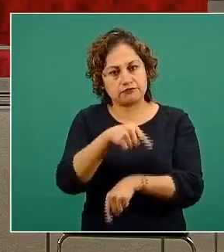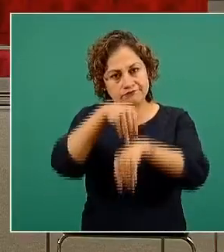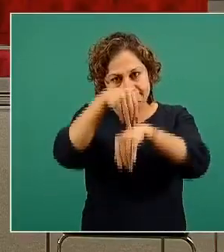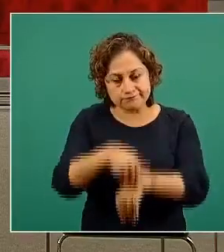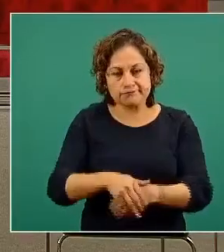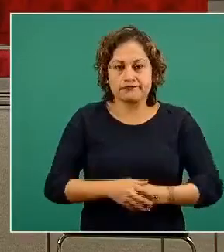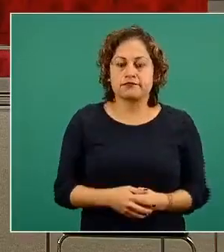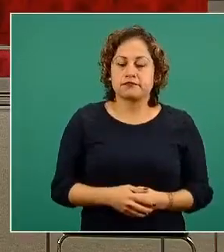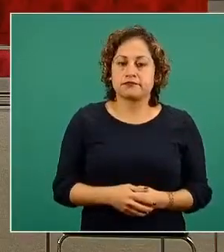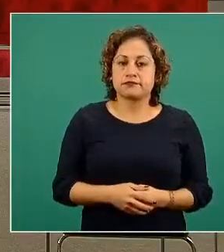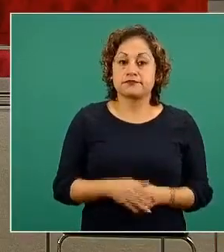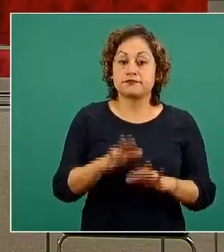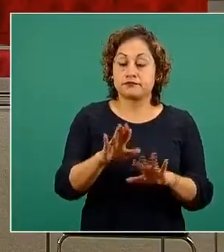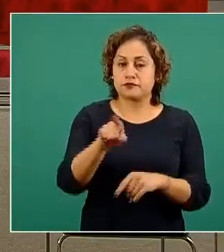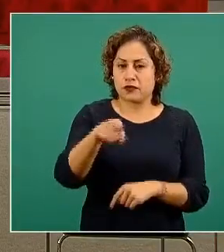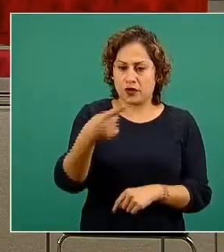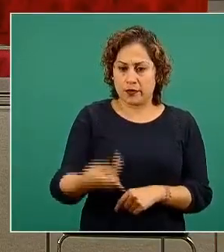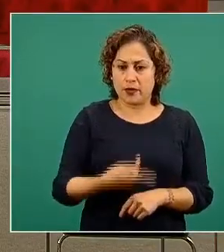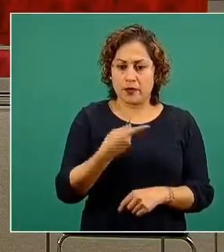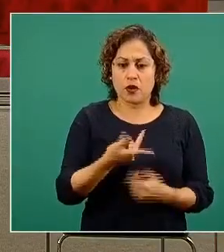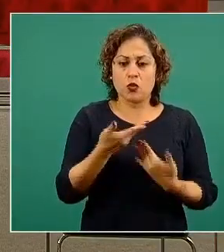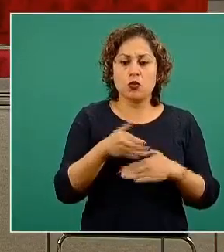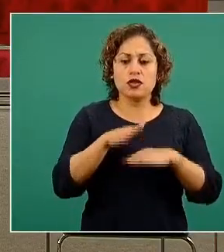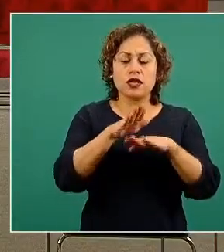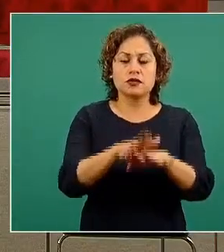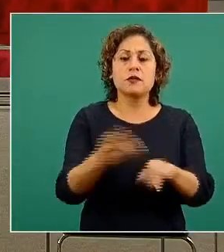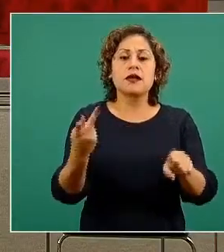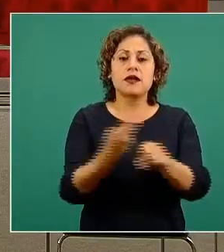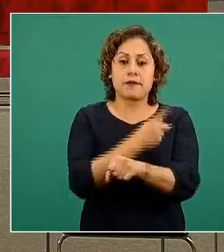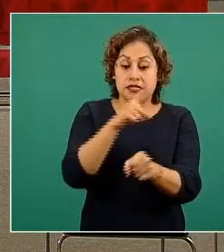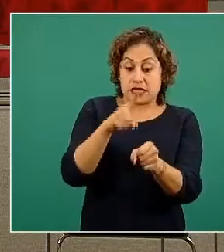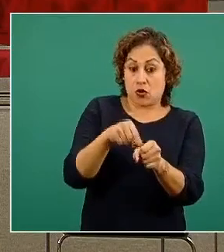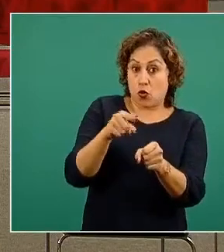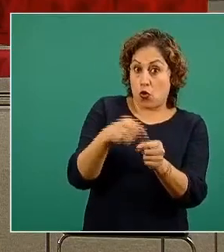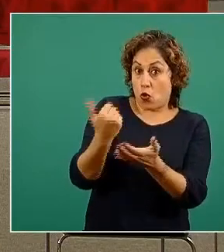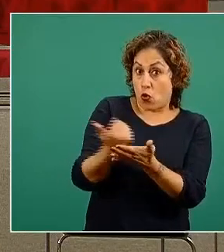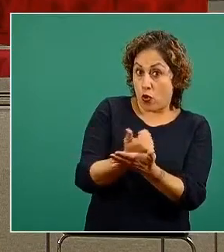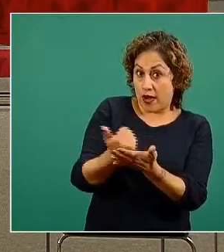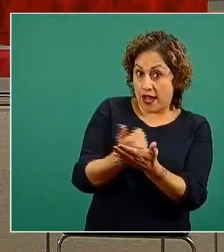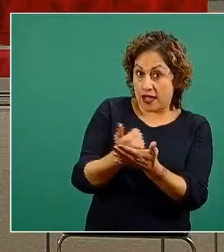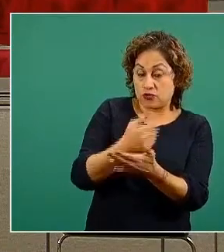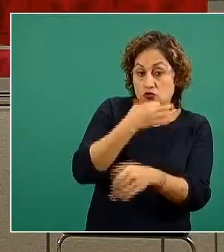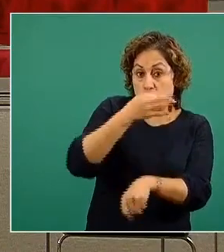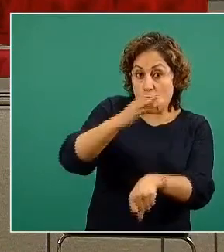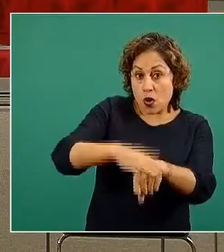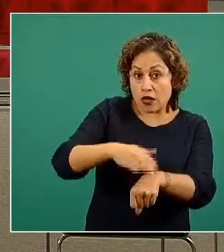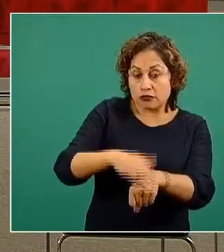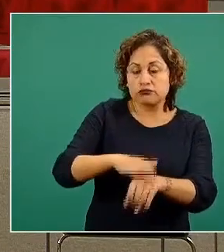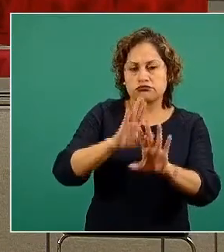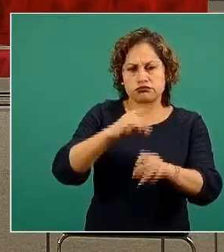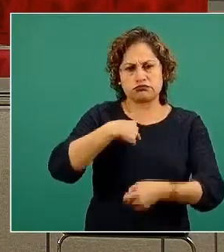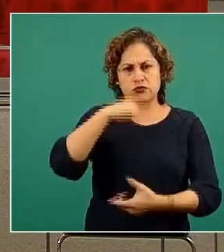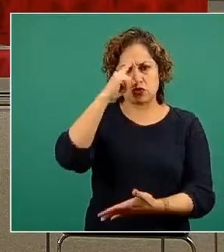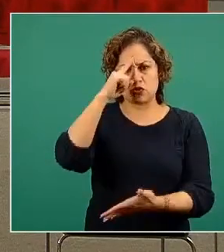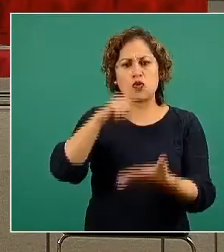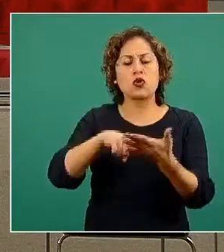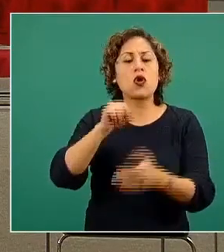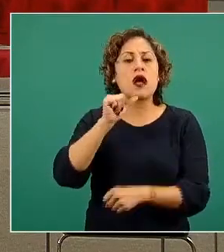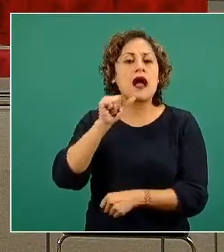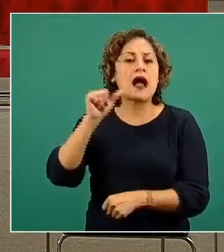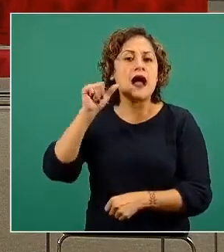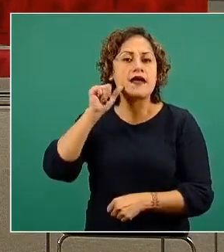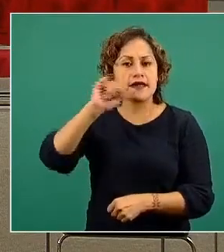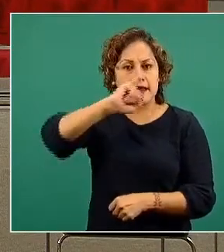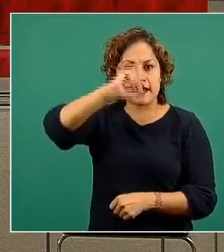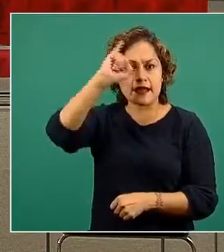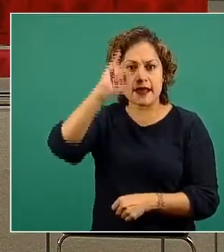a la pregunta sobre el Código Azul, entiendo que ya la doctora Sheinbaum el día de ayer en su conferencia